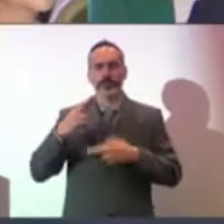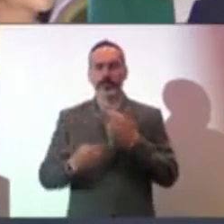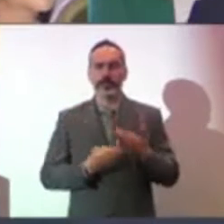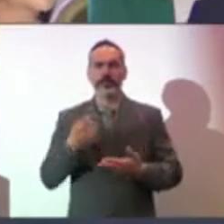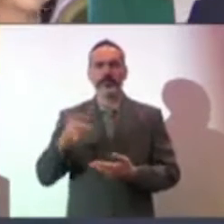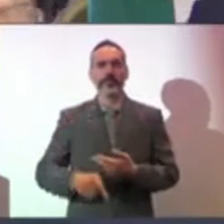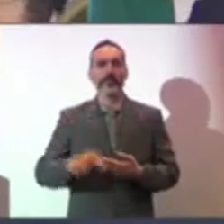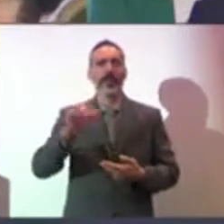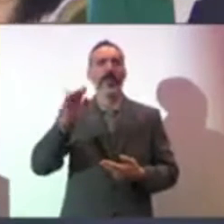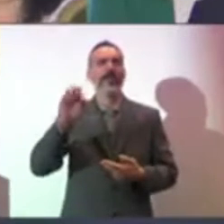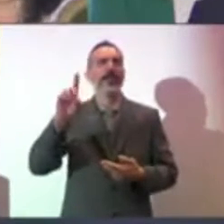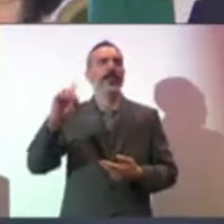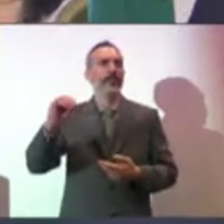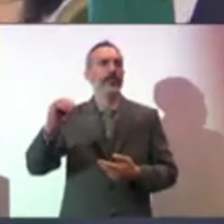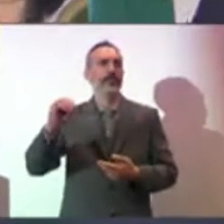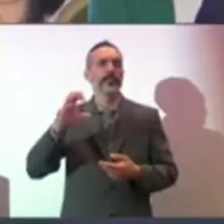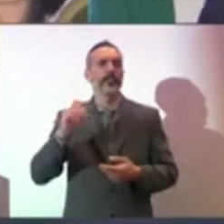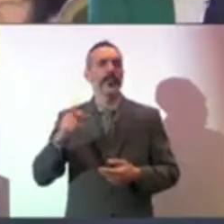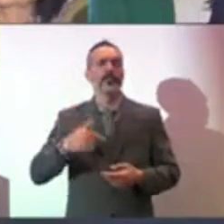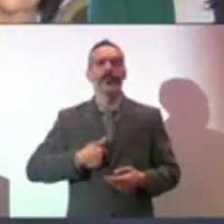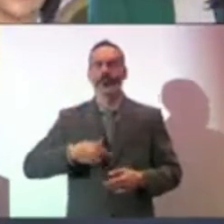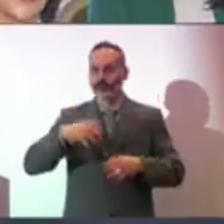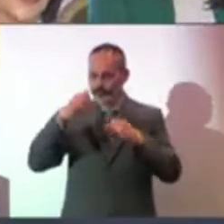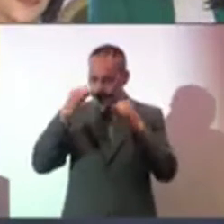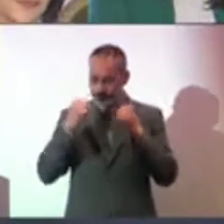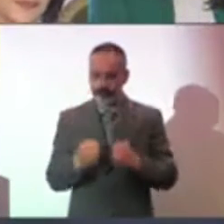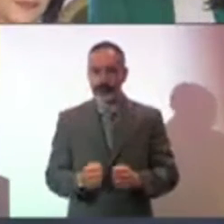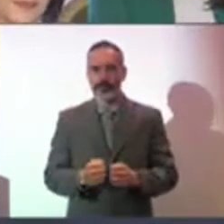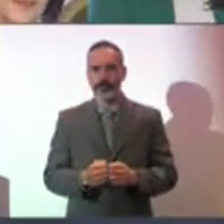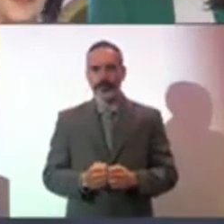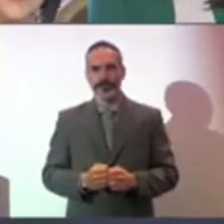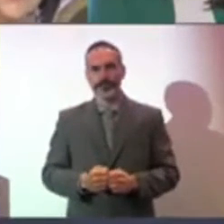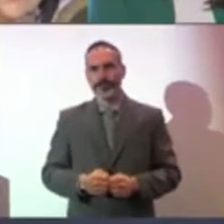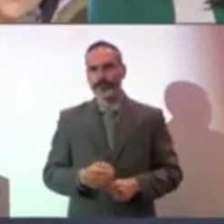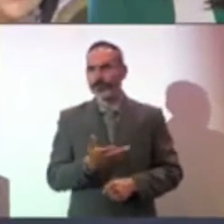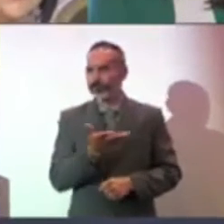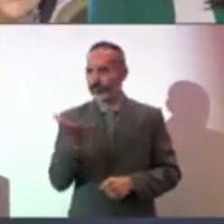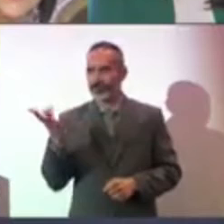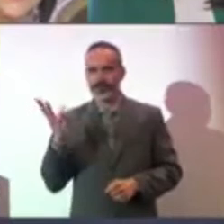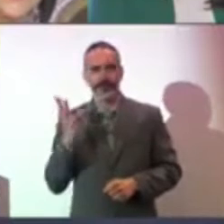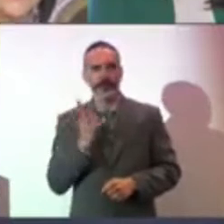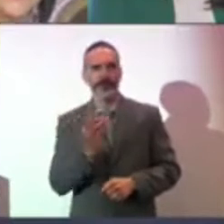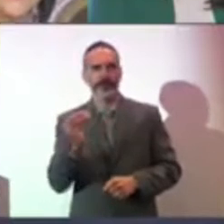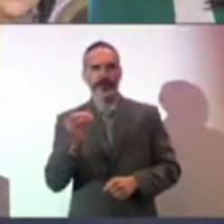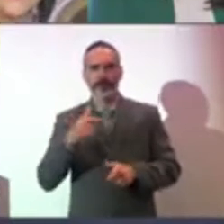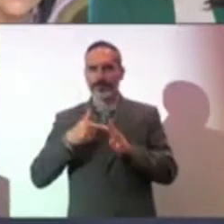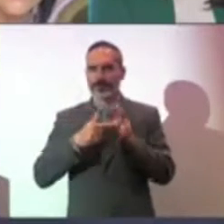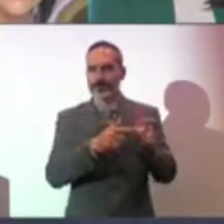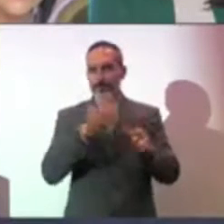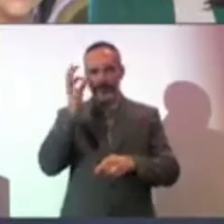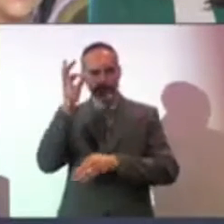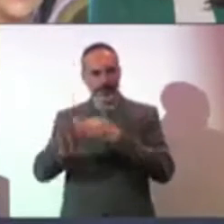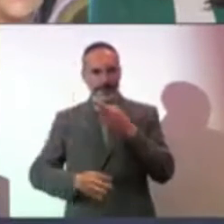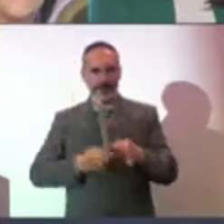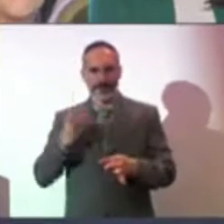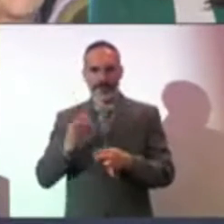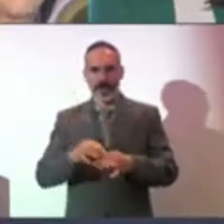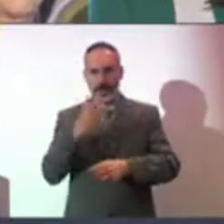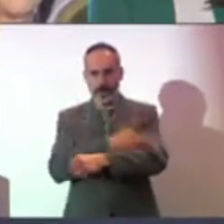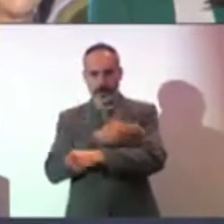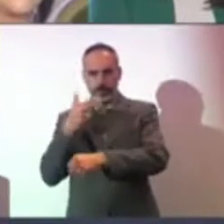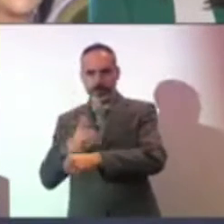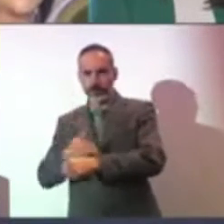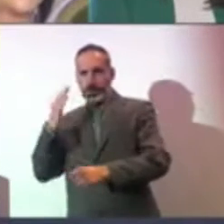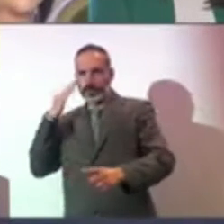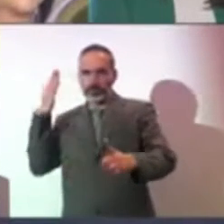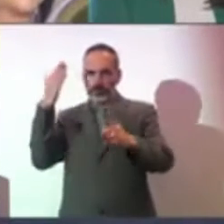Cabildo. Estoy convencido que este cuerpo edilicio seguirá cumpliendo honrosamente con su